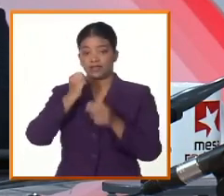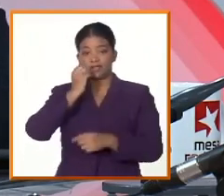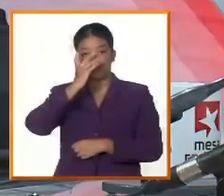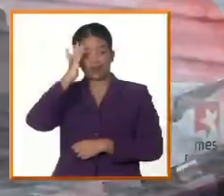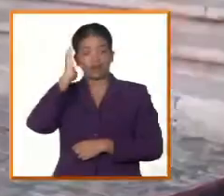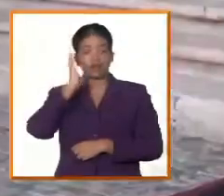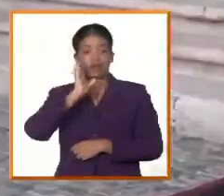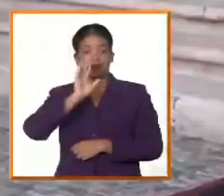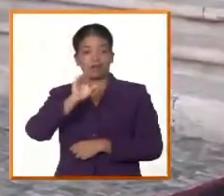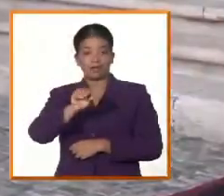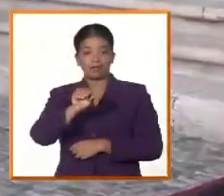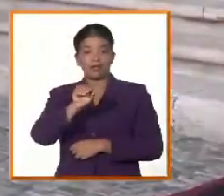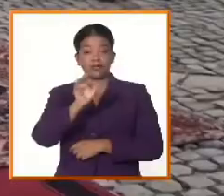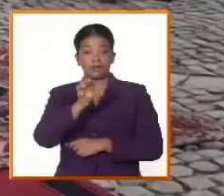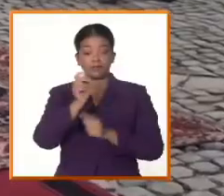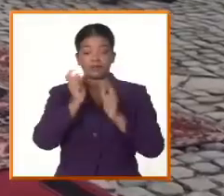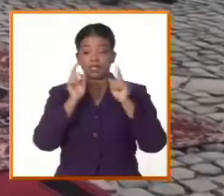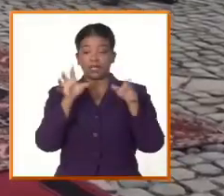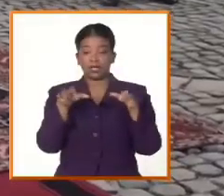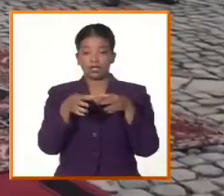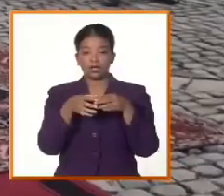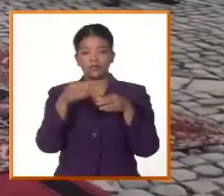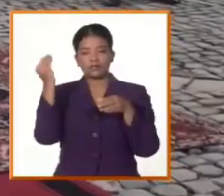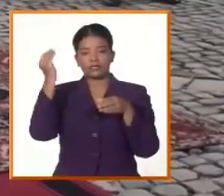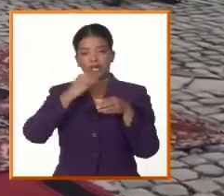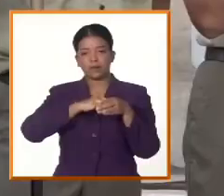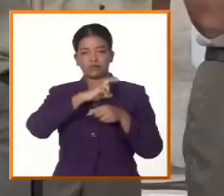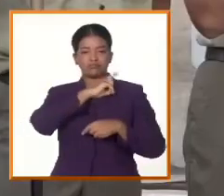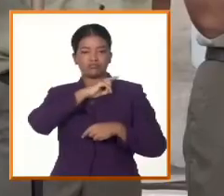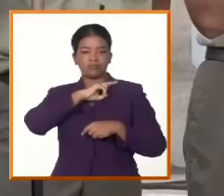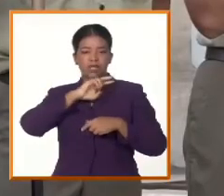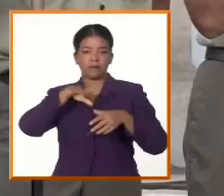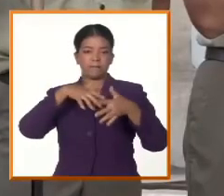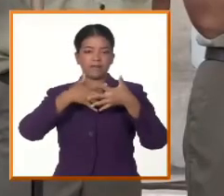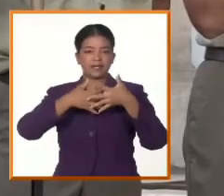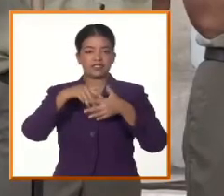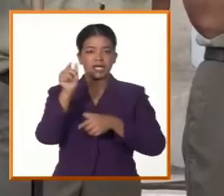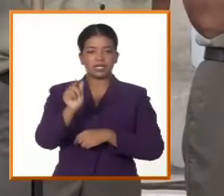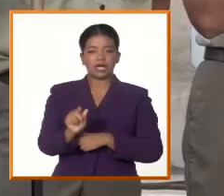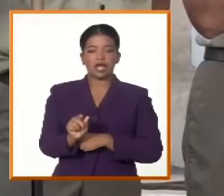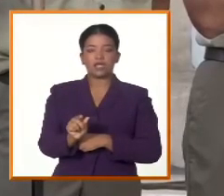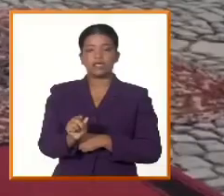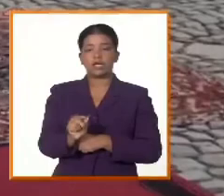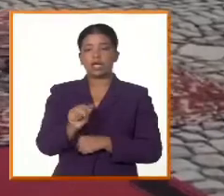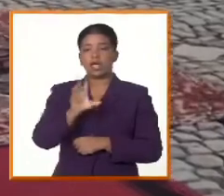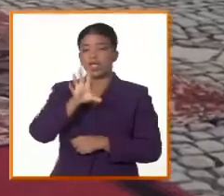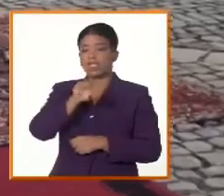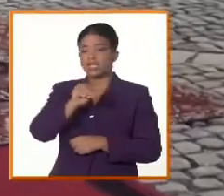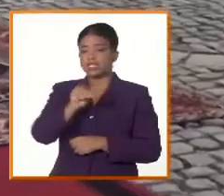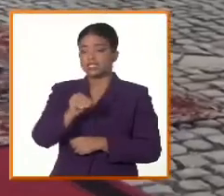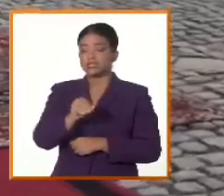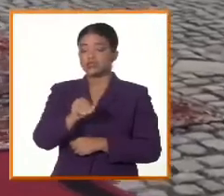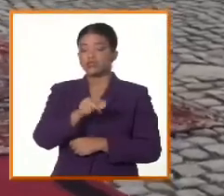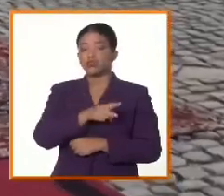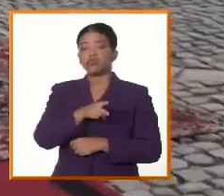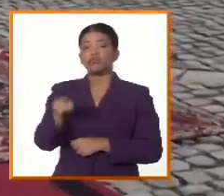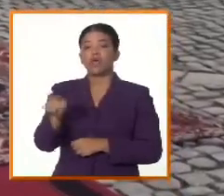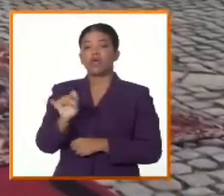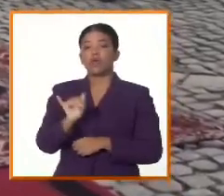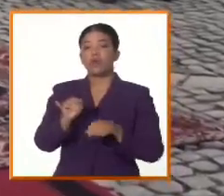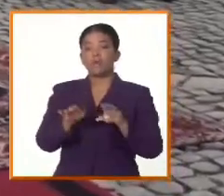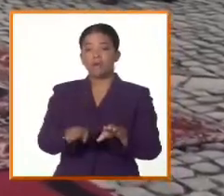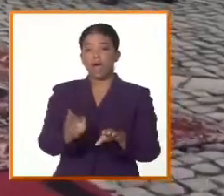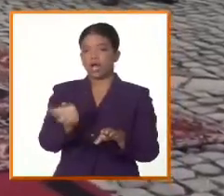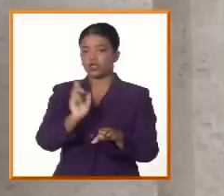sostenido con el empresariado italiano donde señaló les señaló ustedes no se Han detenido